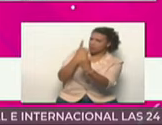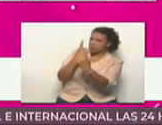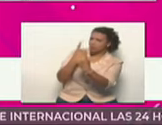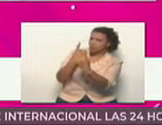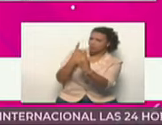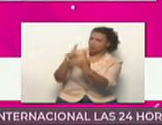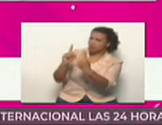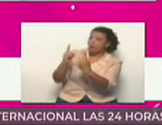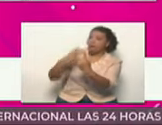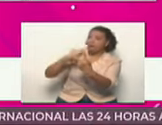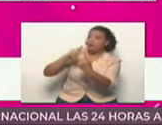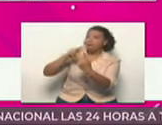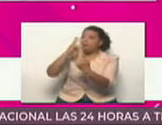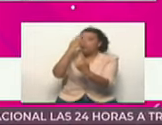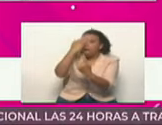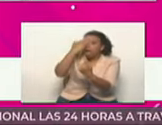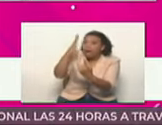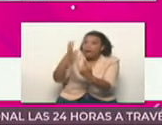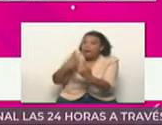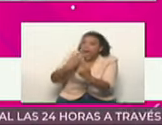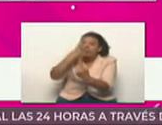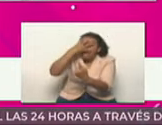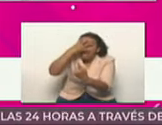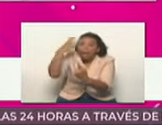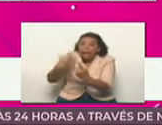casi se desmaya.